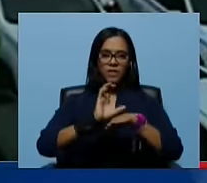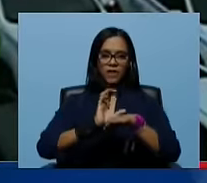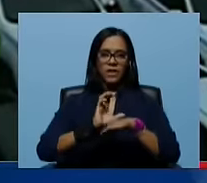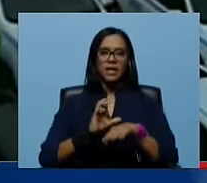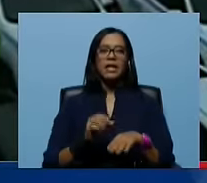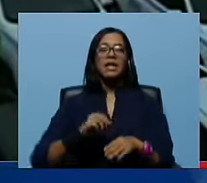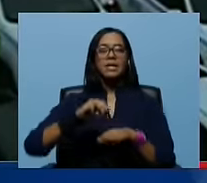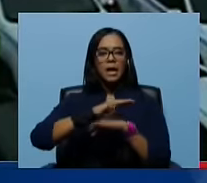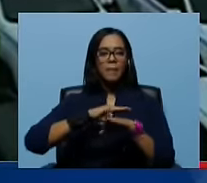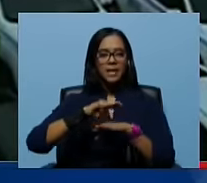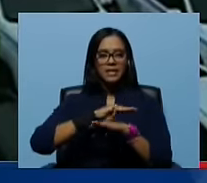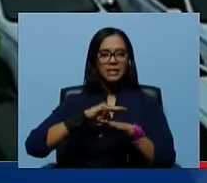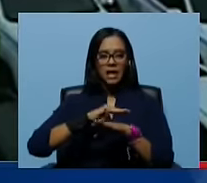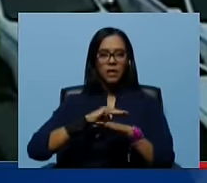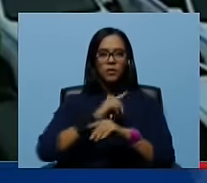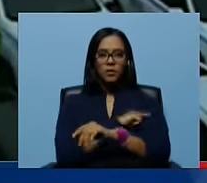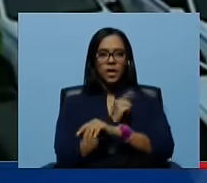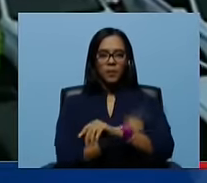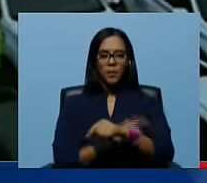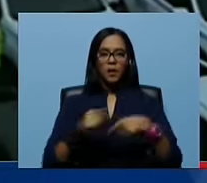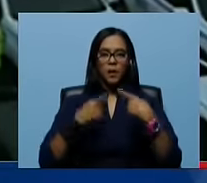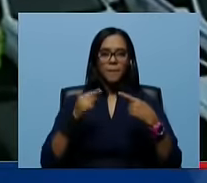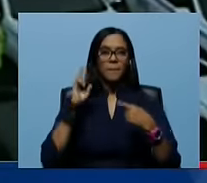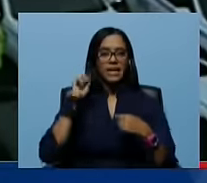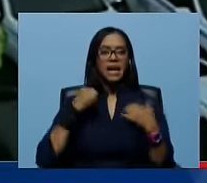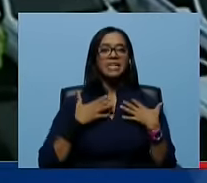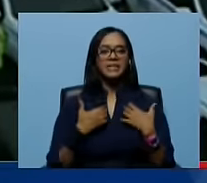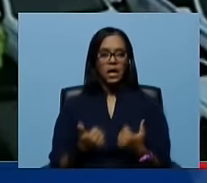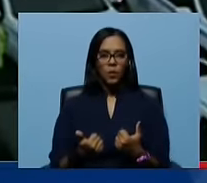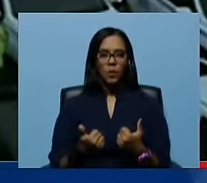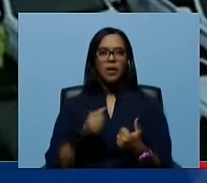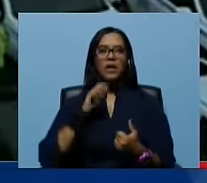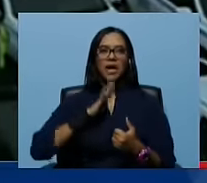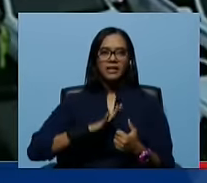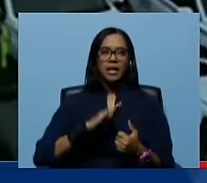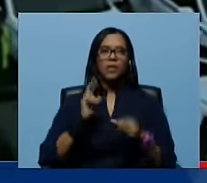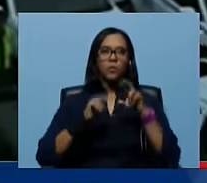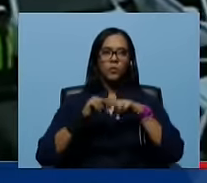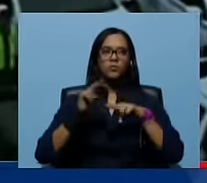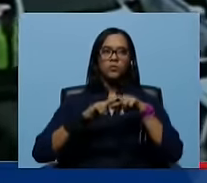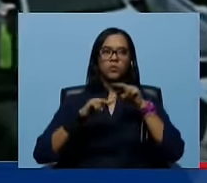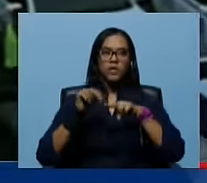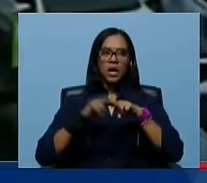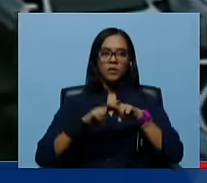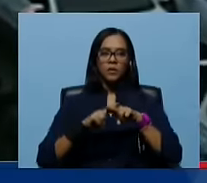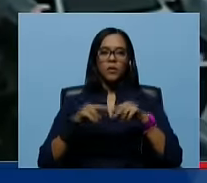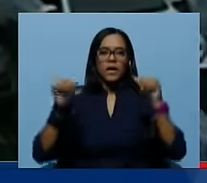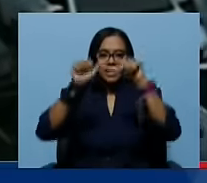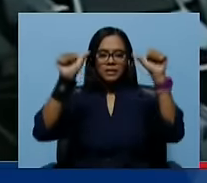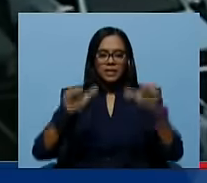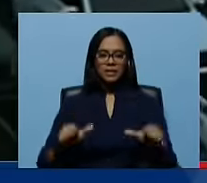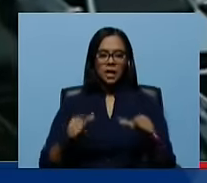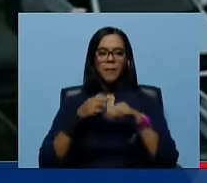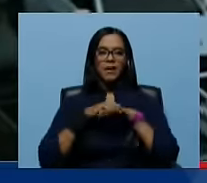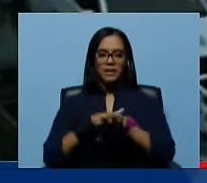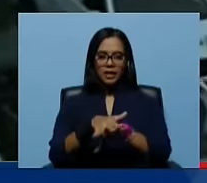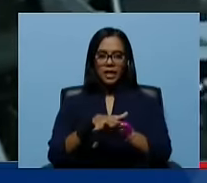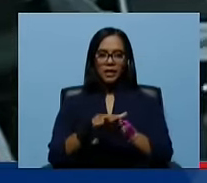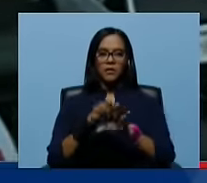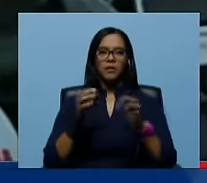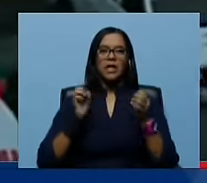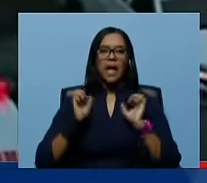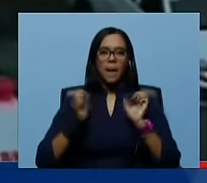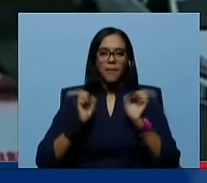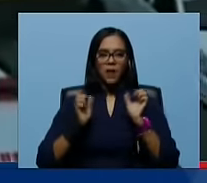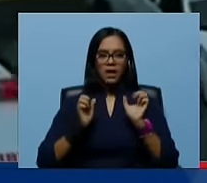el Ministerio del Poder Popular para la Salud ha estado construyendo el sistema integrado de ambulancias para